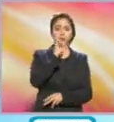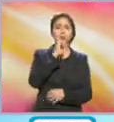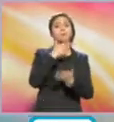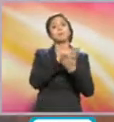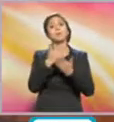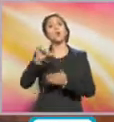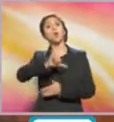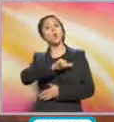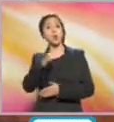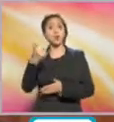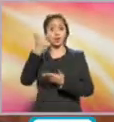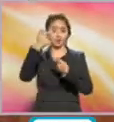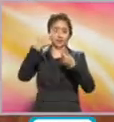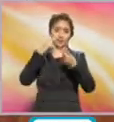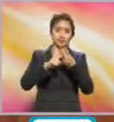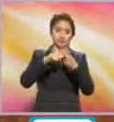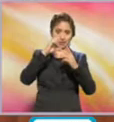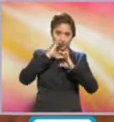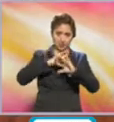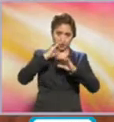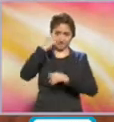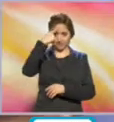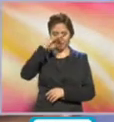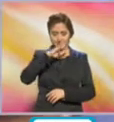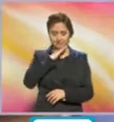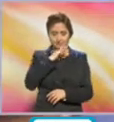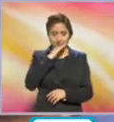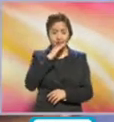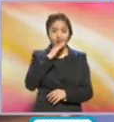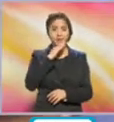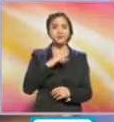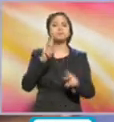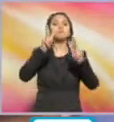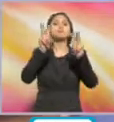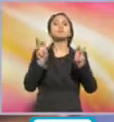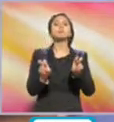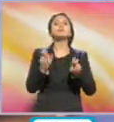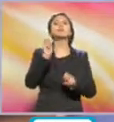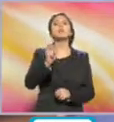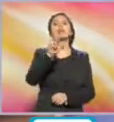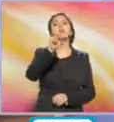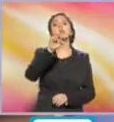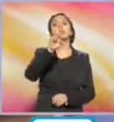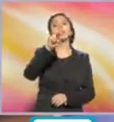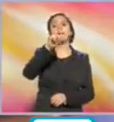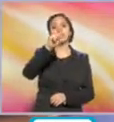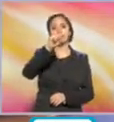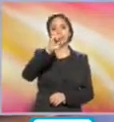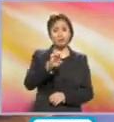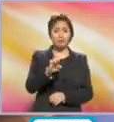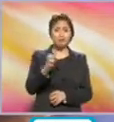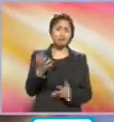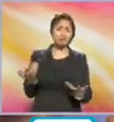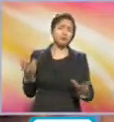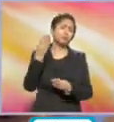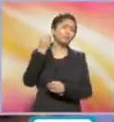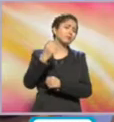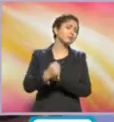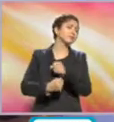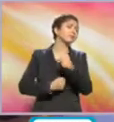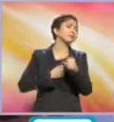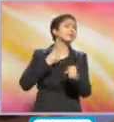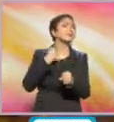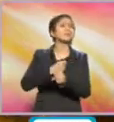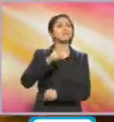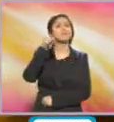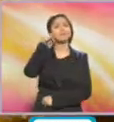con este Trabajar. homenaje a las madres. Les voy a presentar ahora este tema de Denise de Calaf, que se toca, bueno, desde hace muchos años. No,